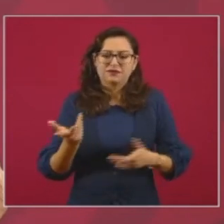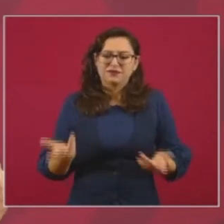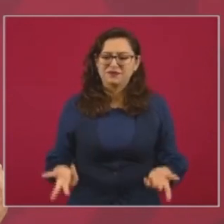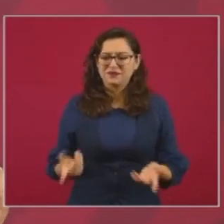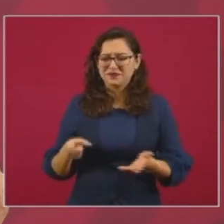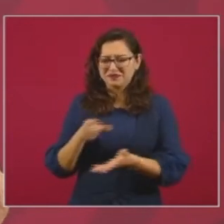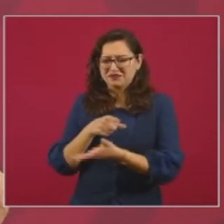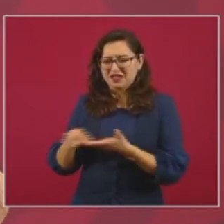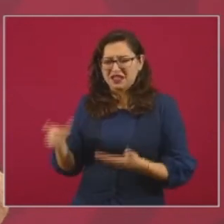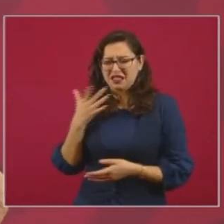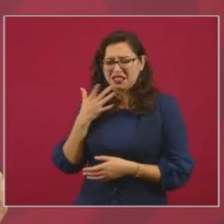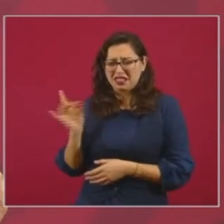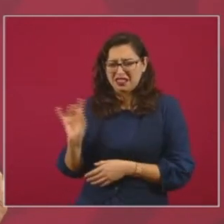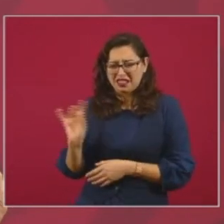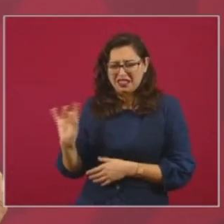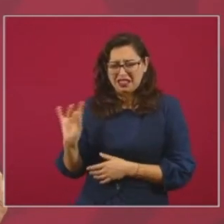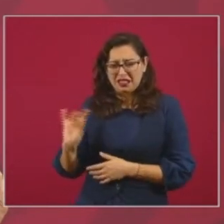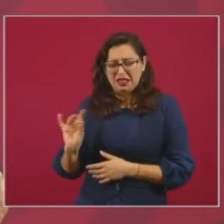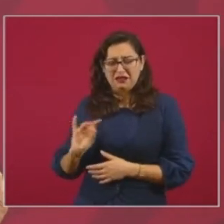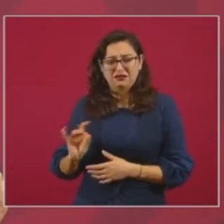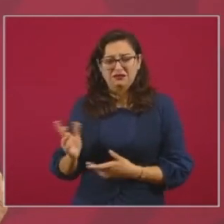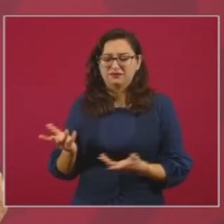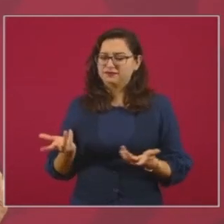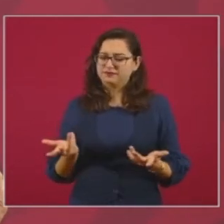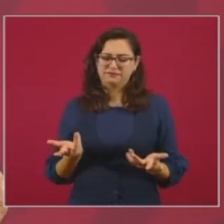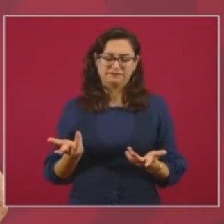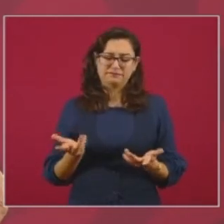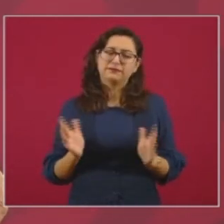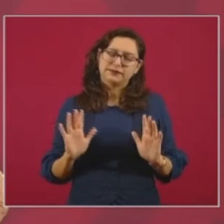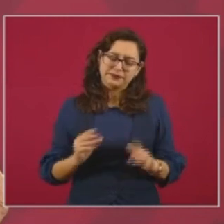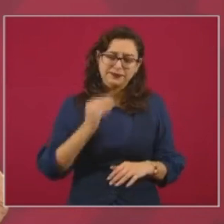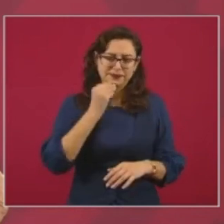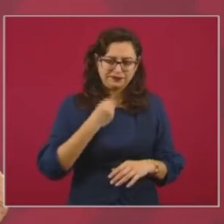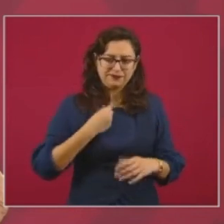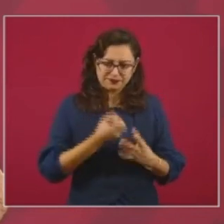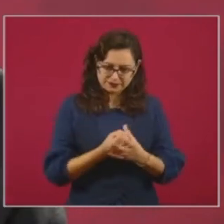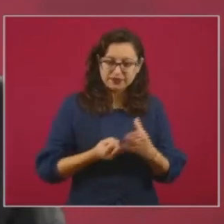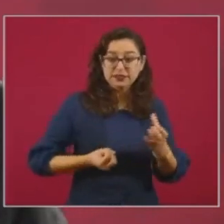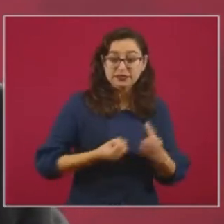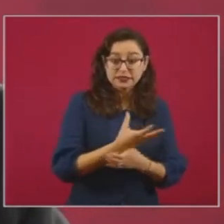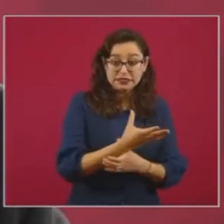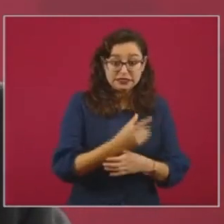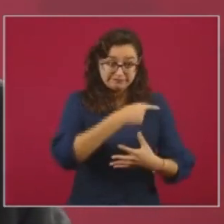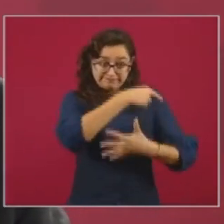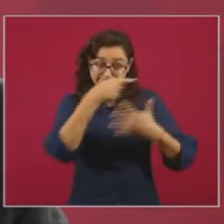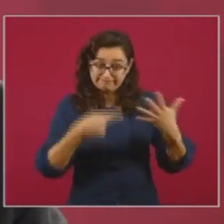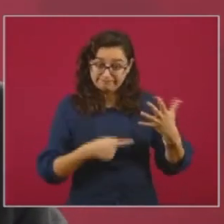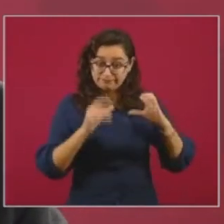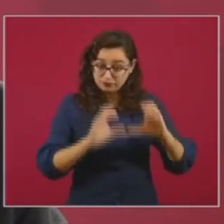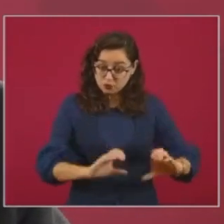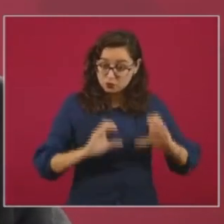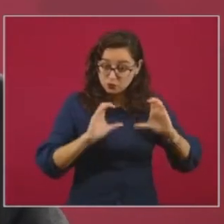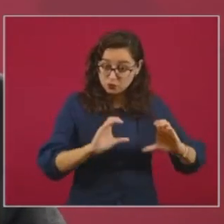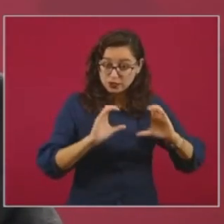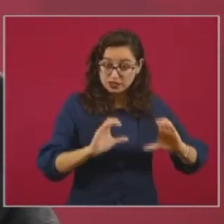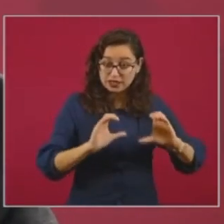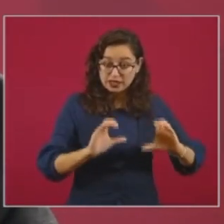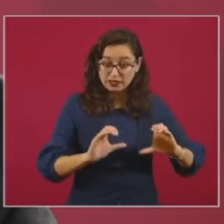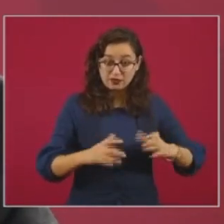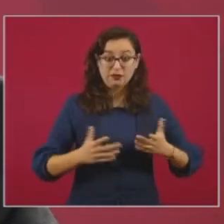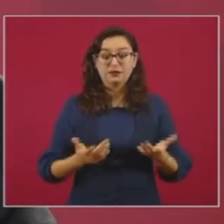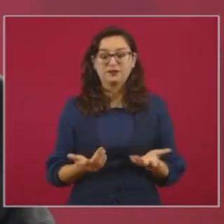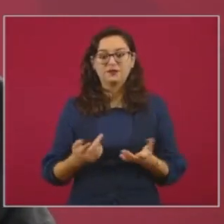por algo superfluo, pues entonces sí con cuidado, pero